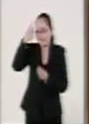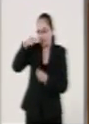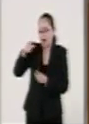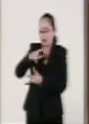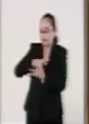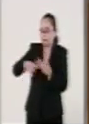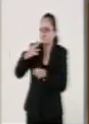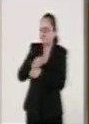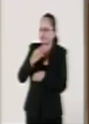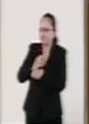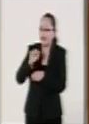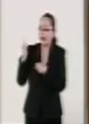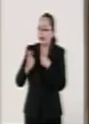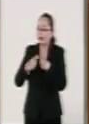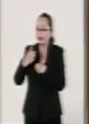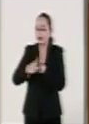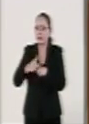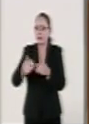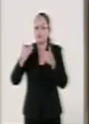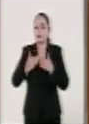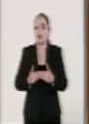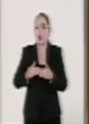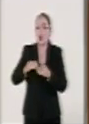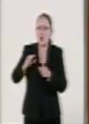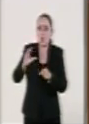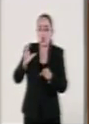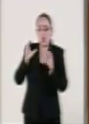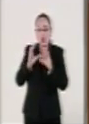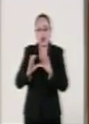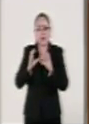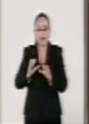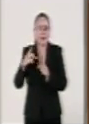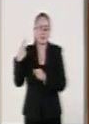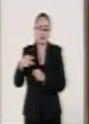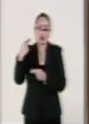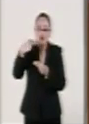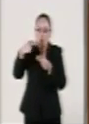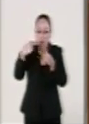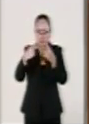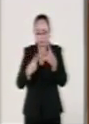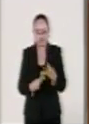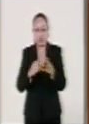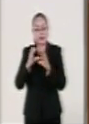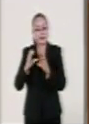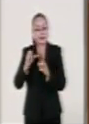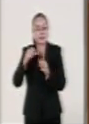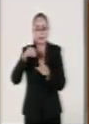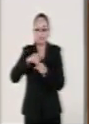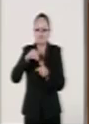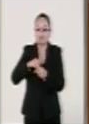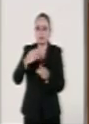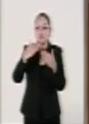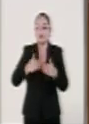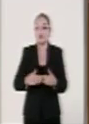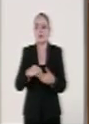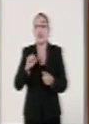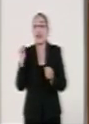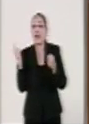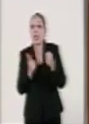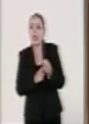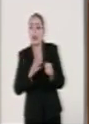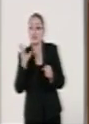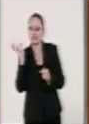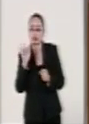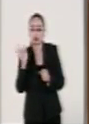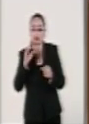E, resguardar su identidad en los casos donde sea necesario. F, acceder a las medidas cautelares